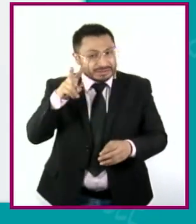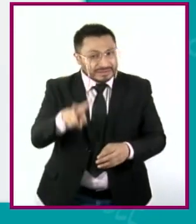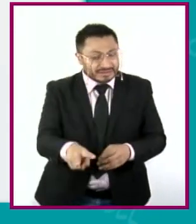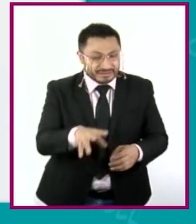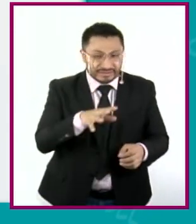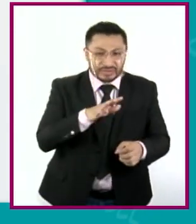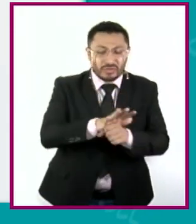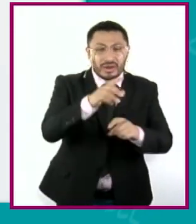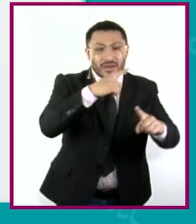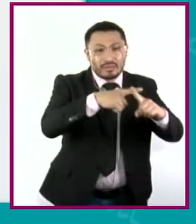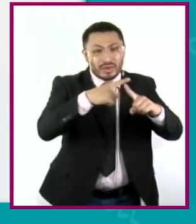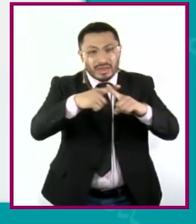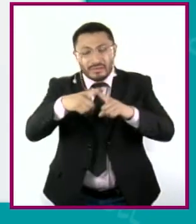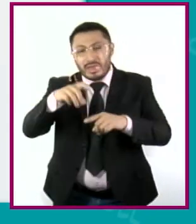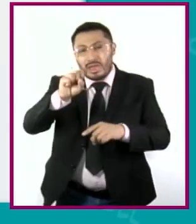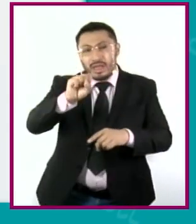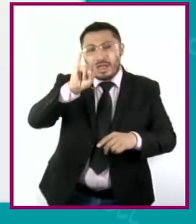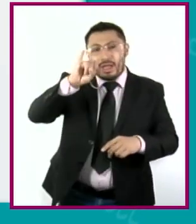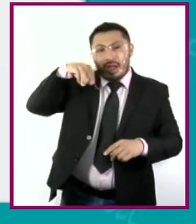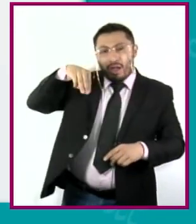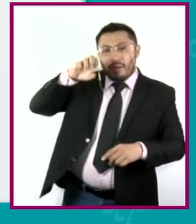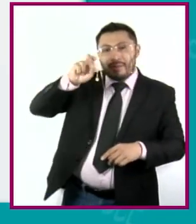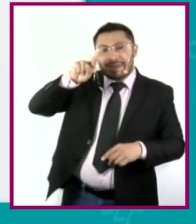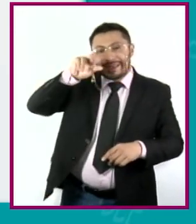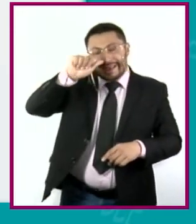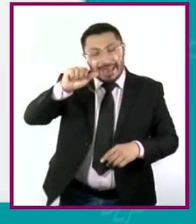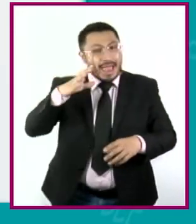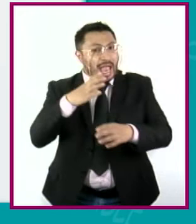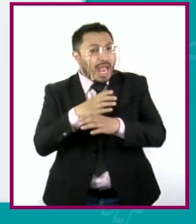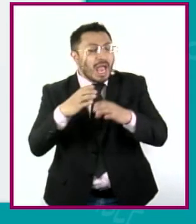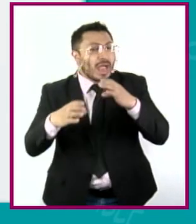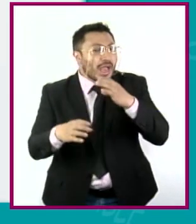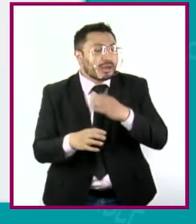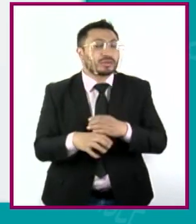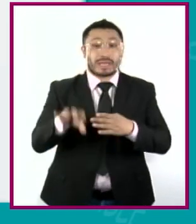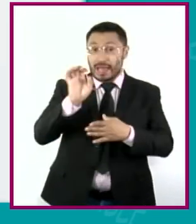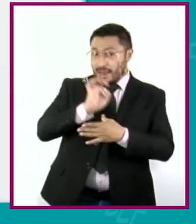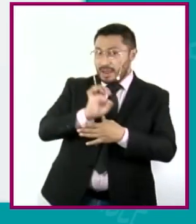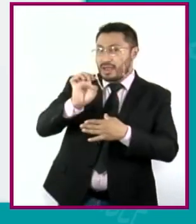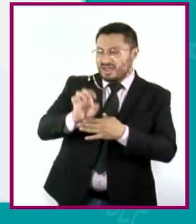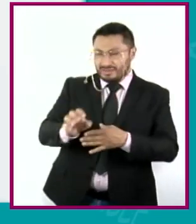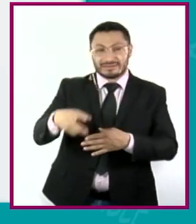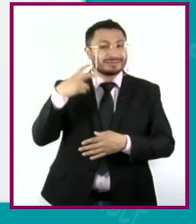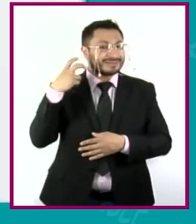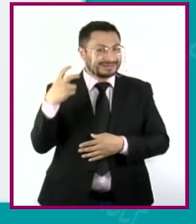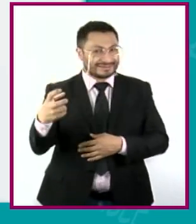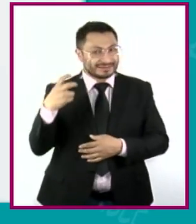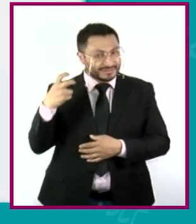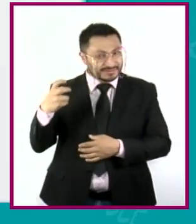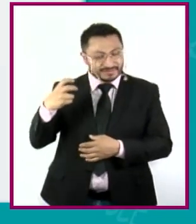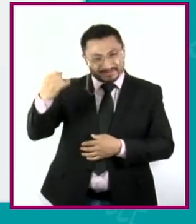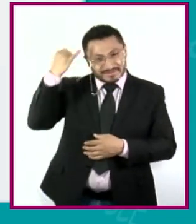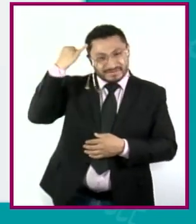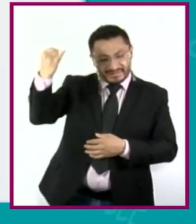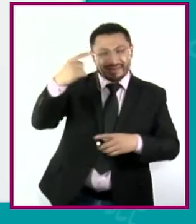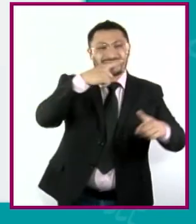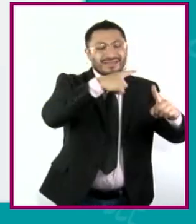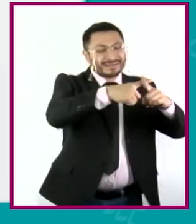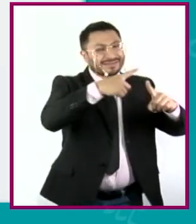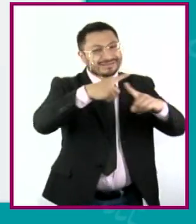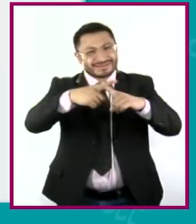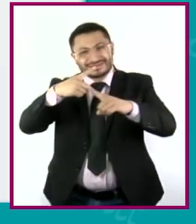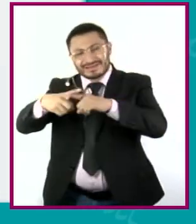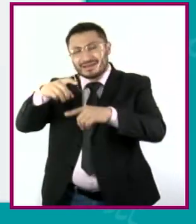multiplican son las simetrías de los objetos, y entonces lo que se obtiene es esta idea de multiplicar